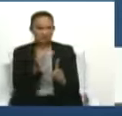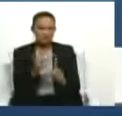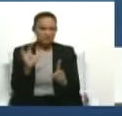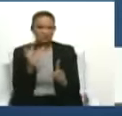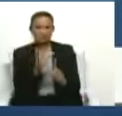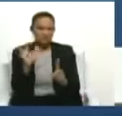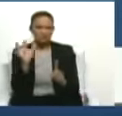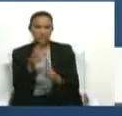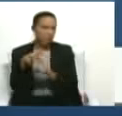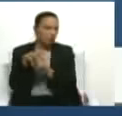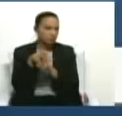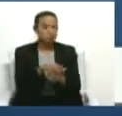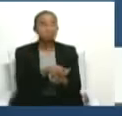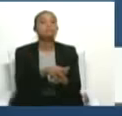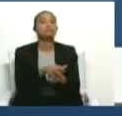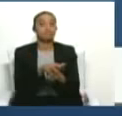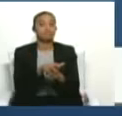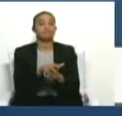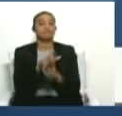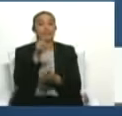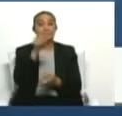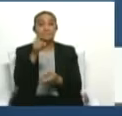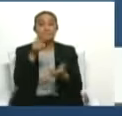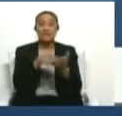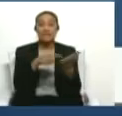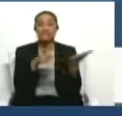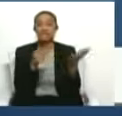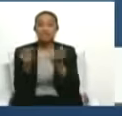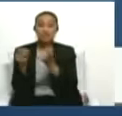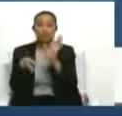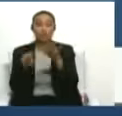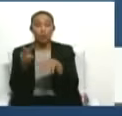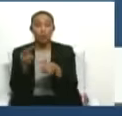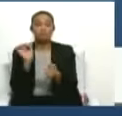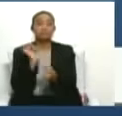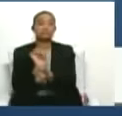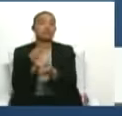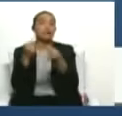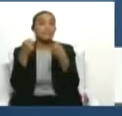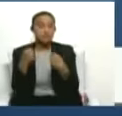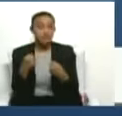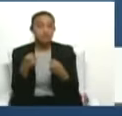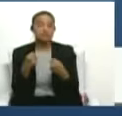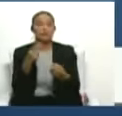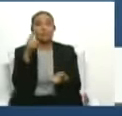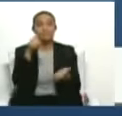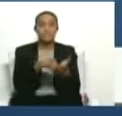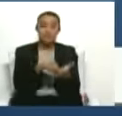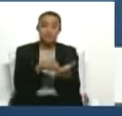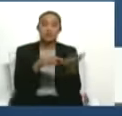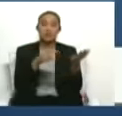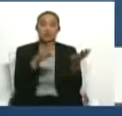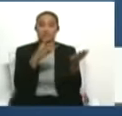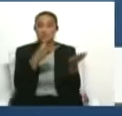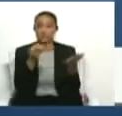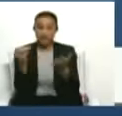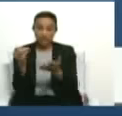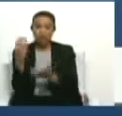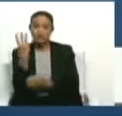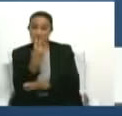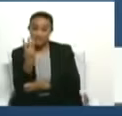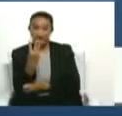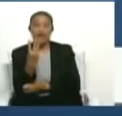acusados 2.612, han sido privados de libertad 983 y hemos logrado 543